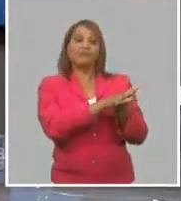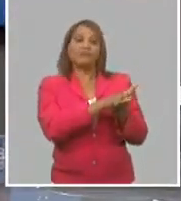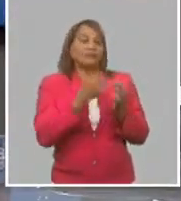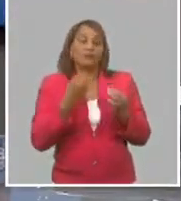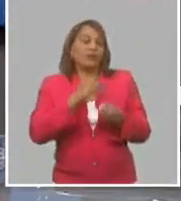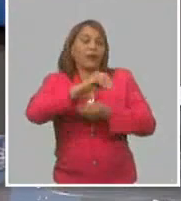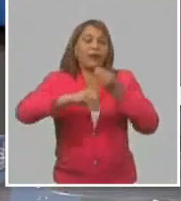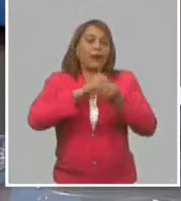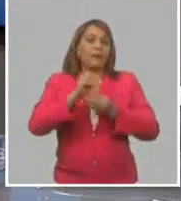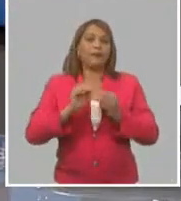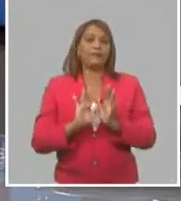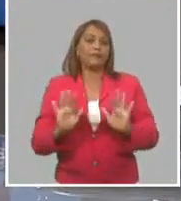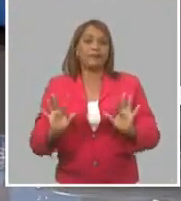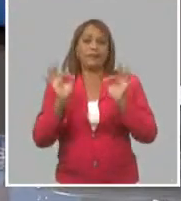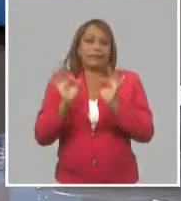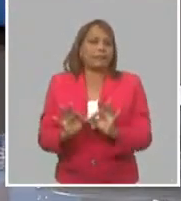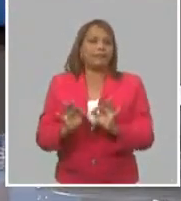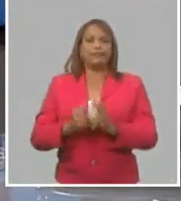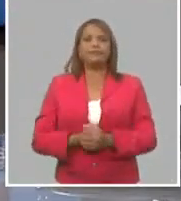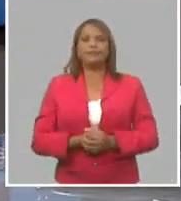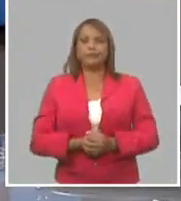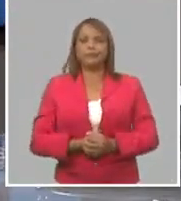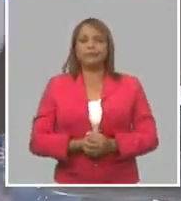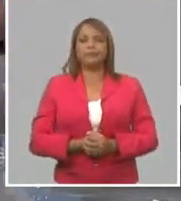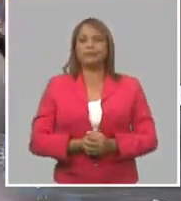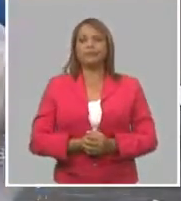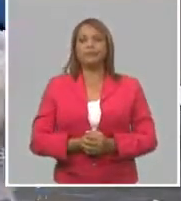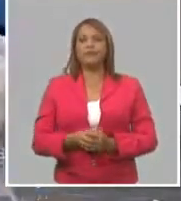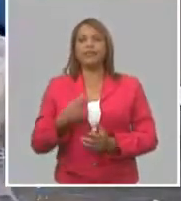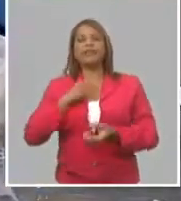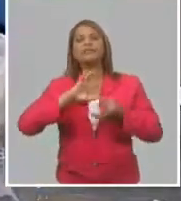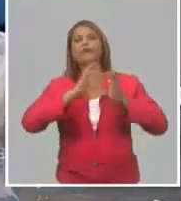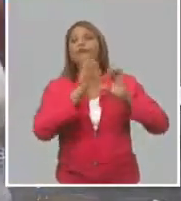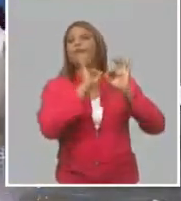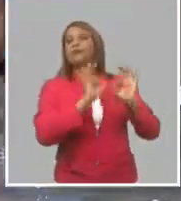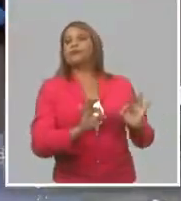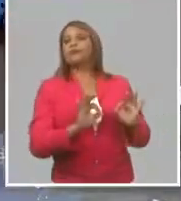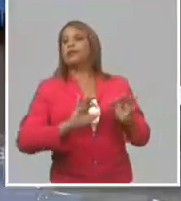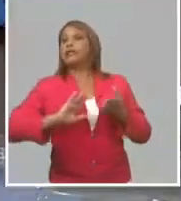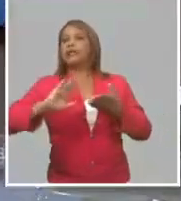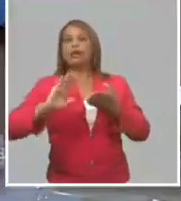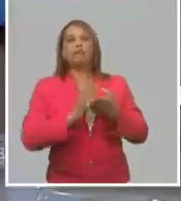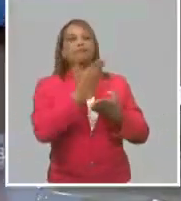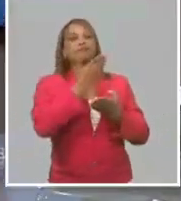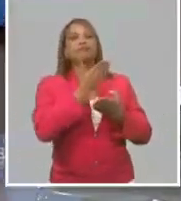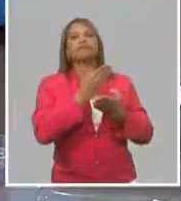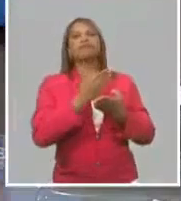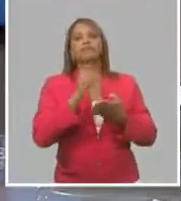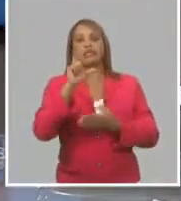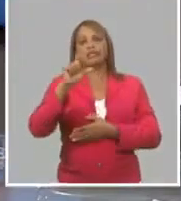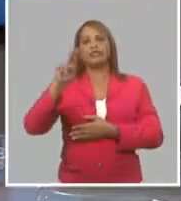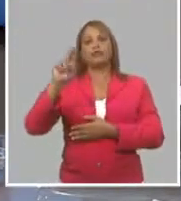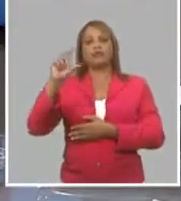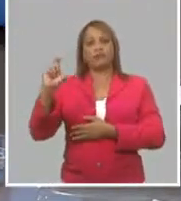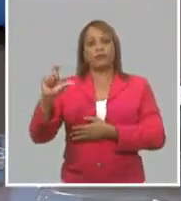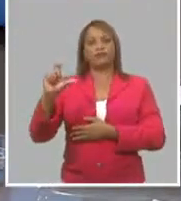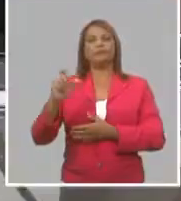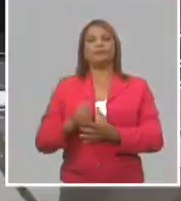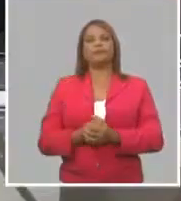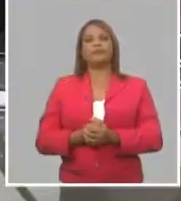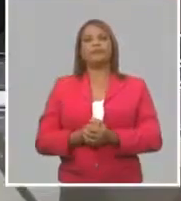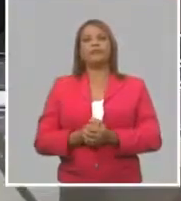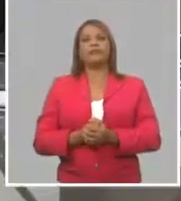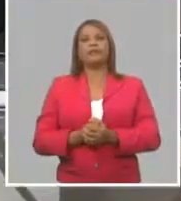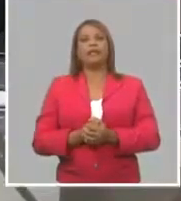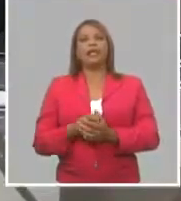no hay porqué penalizarlo entonces de esa manera quitamos el zeus y el peso cubano